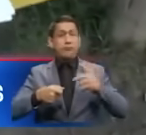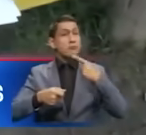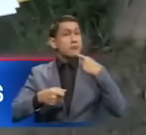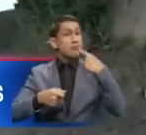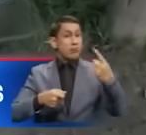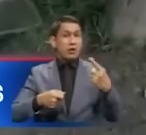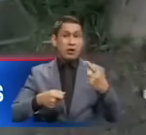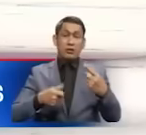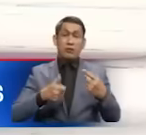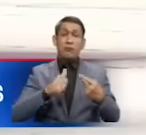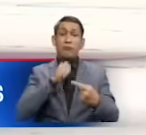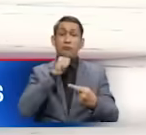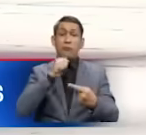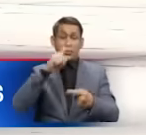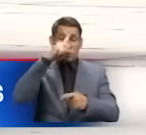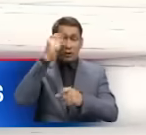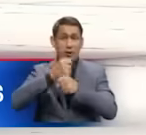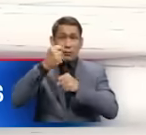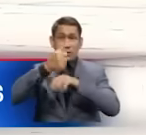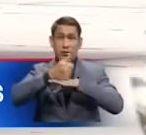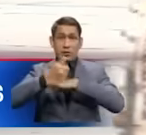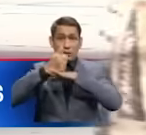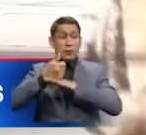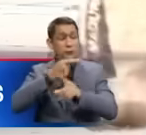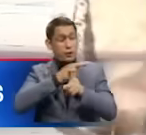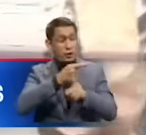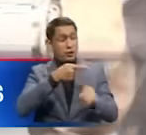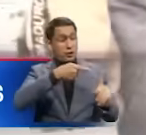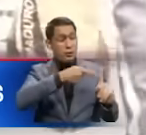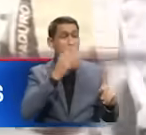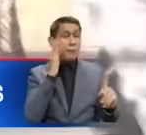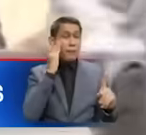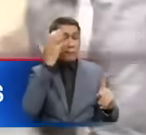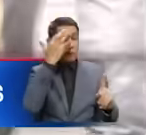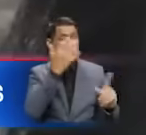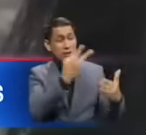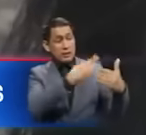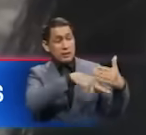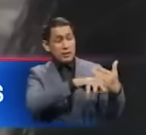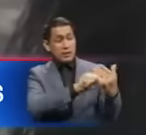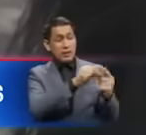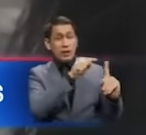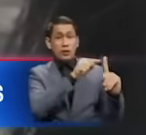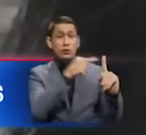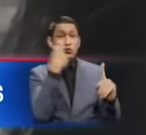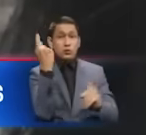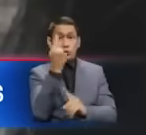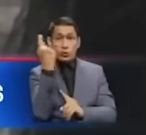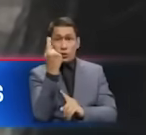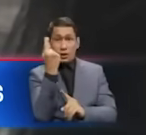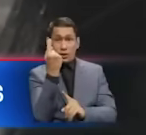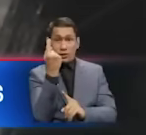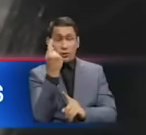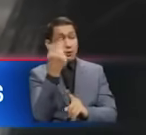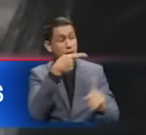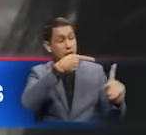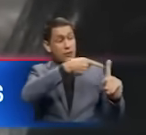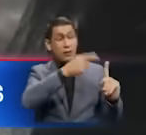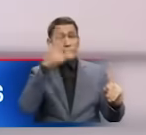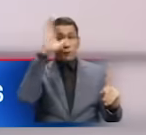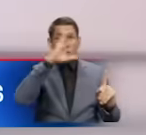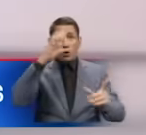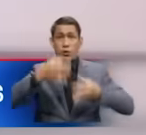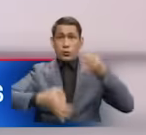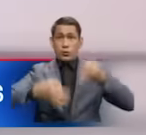de las autoridades solo agrava la angustia de la madre y la indefensión de su hija, dejándola sola en su lucha por justicia y